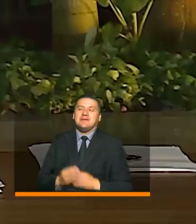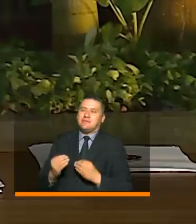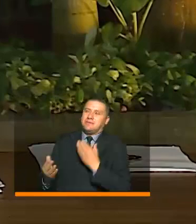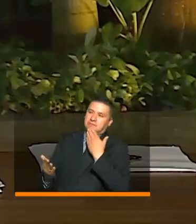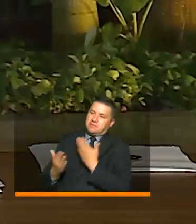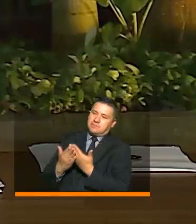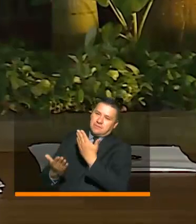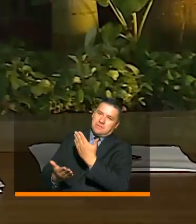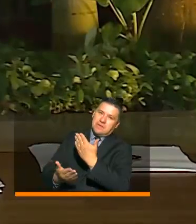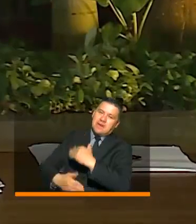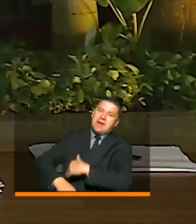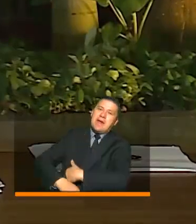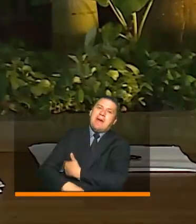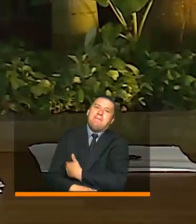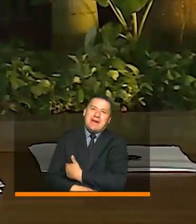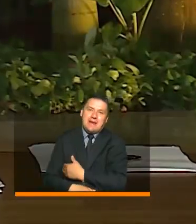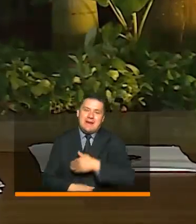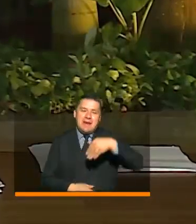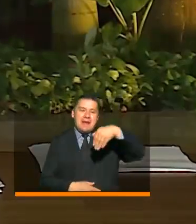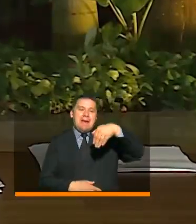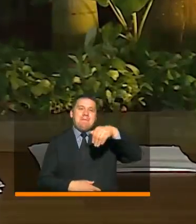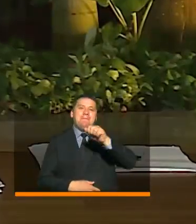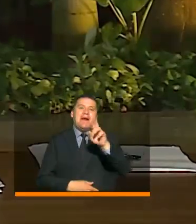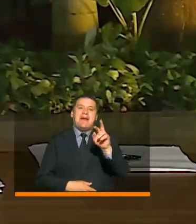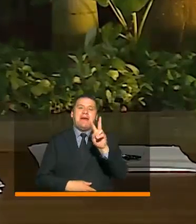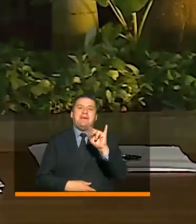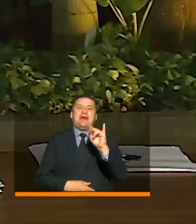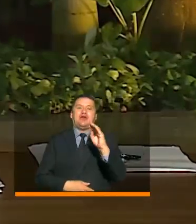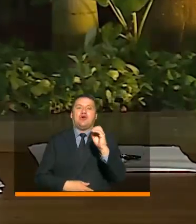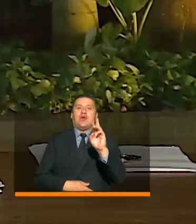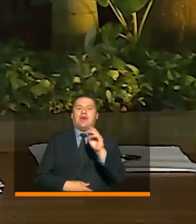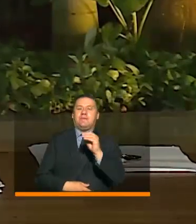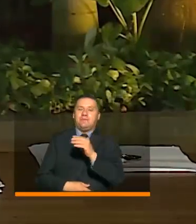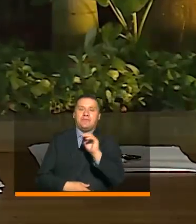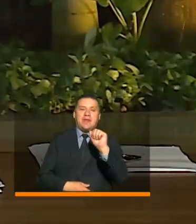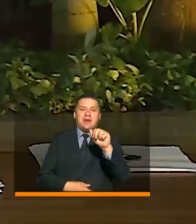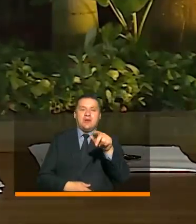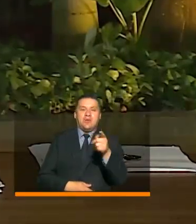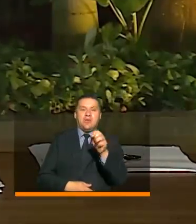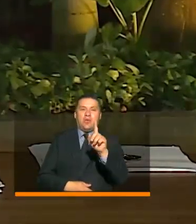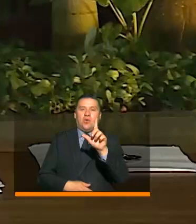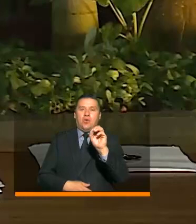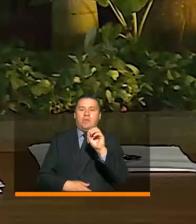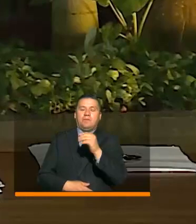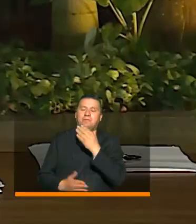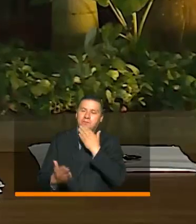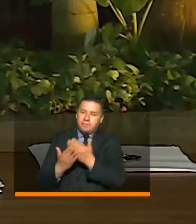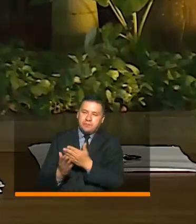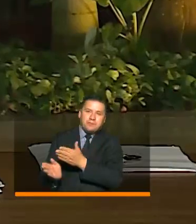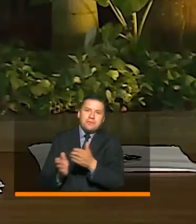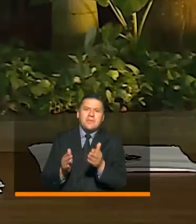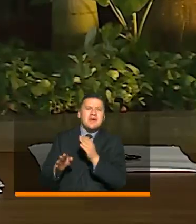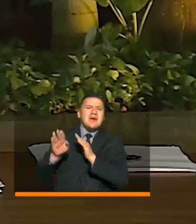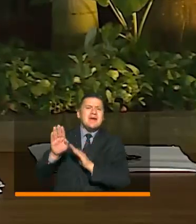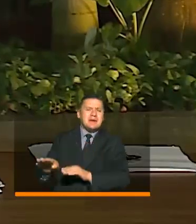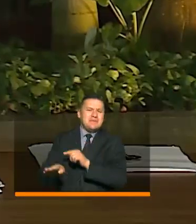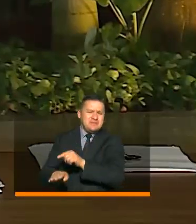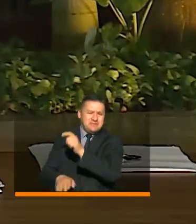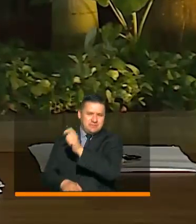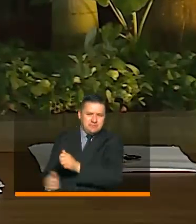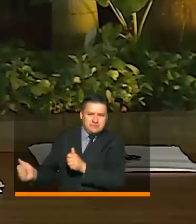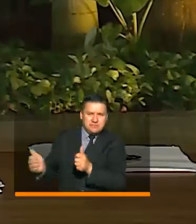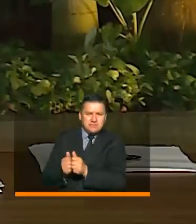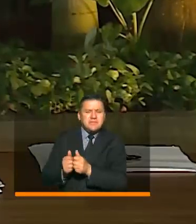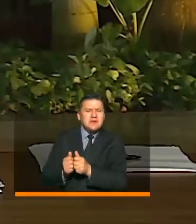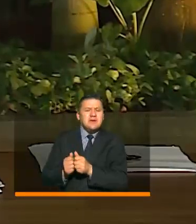Muchísimas gracias, ministra María Victoria Angulo. Y está con nosotros también la representante residente